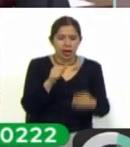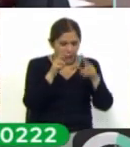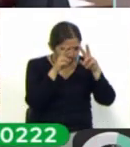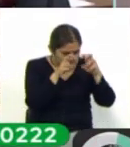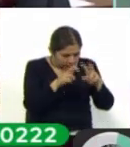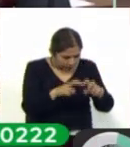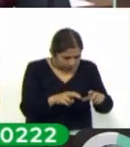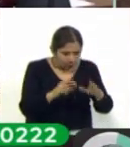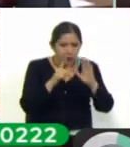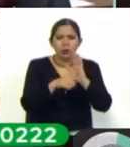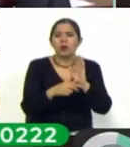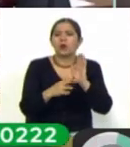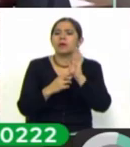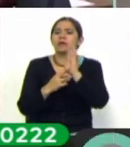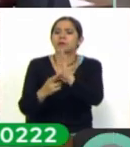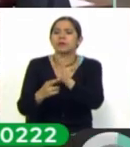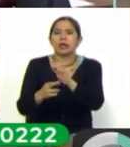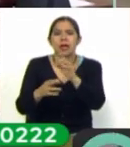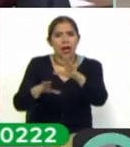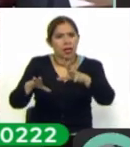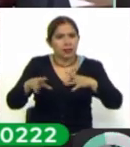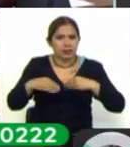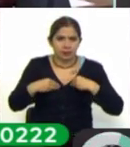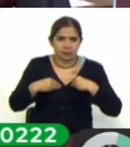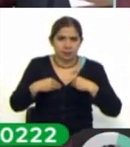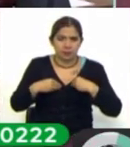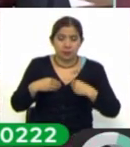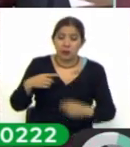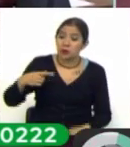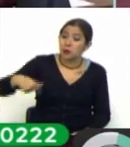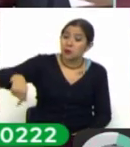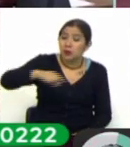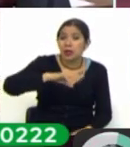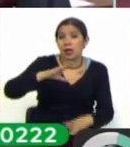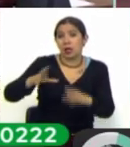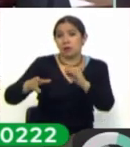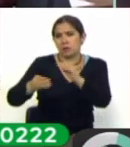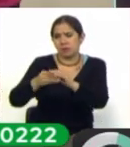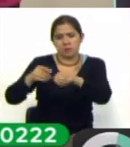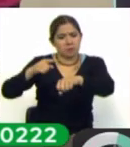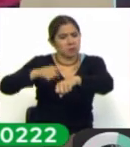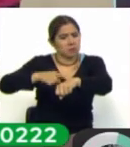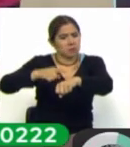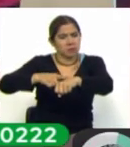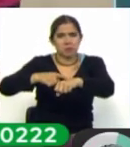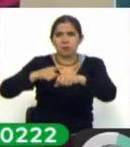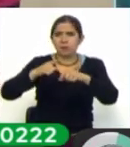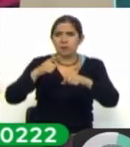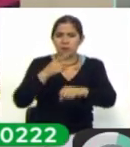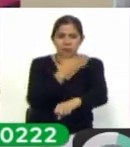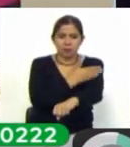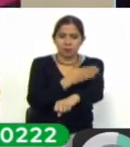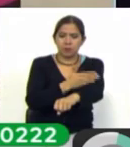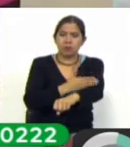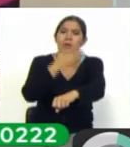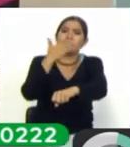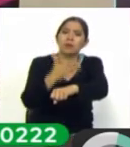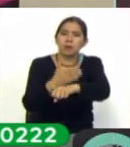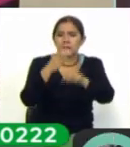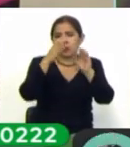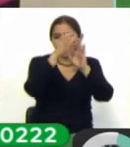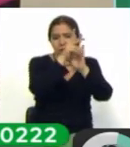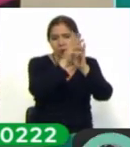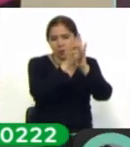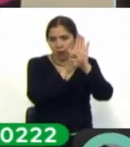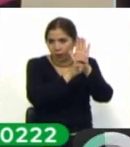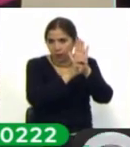carácter vinculante e implementen sus conclusiones según los plazos establecidos por la Constitución y las leyes